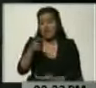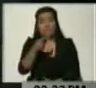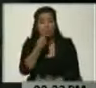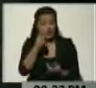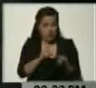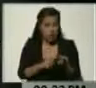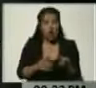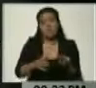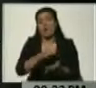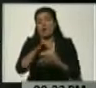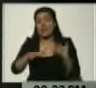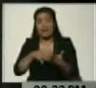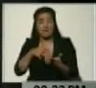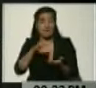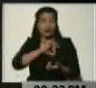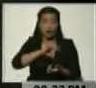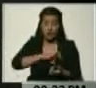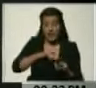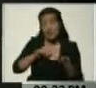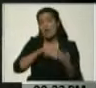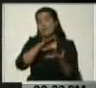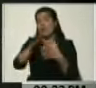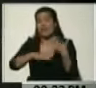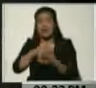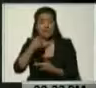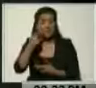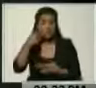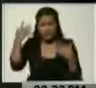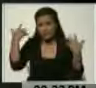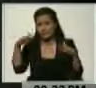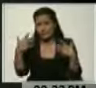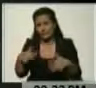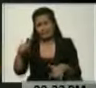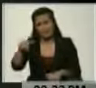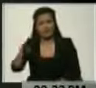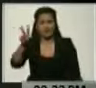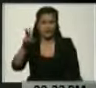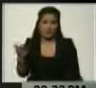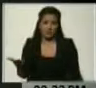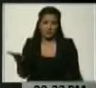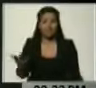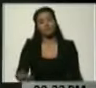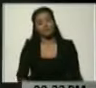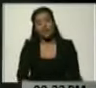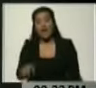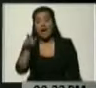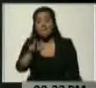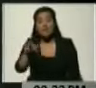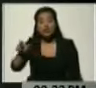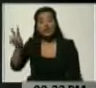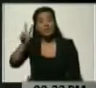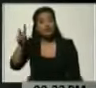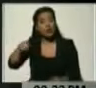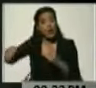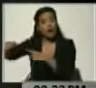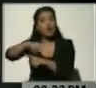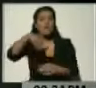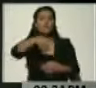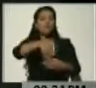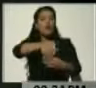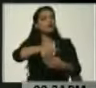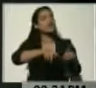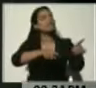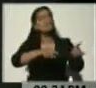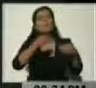pesa sobre todo el país. Por supuesto que el país, los venezolanos hoy votaron por transformaciones de